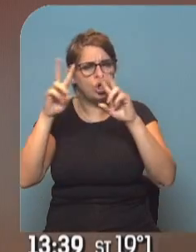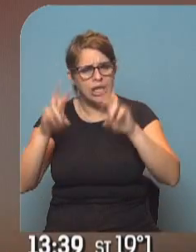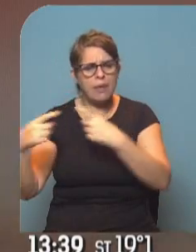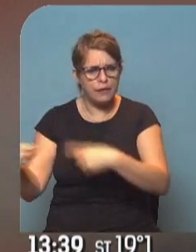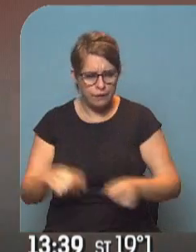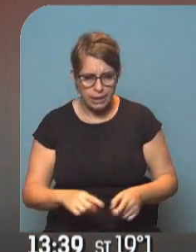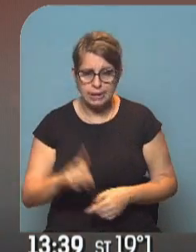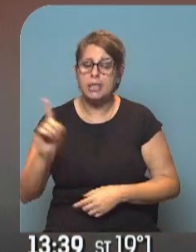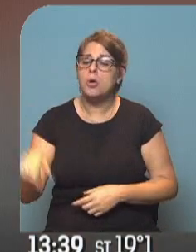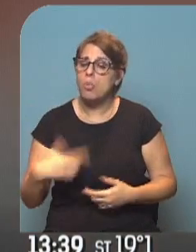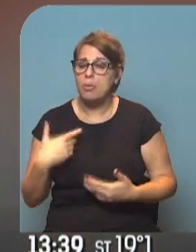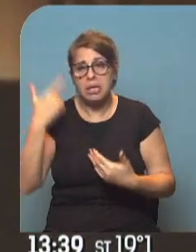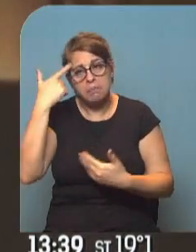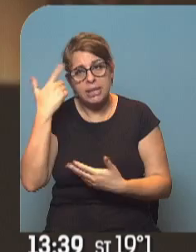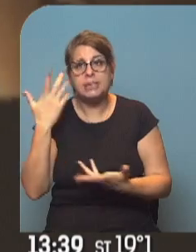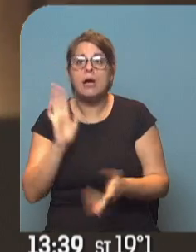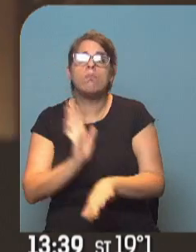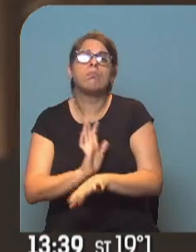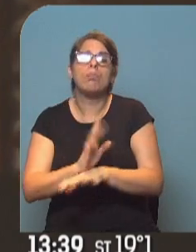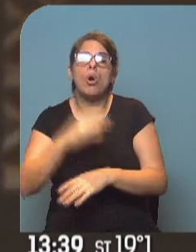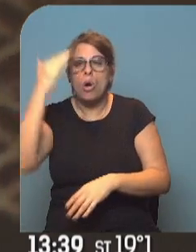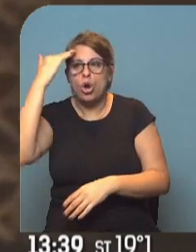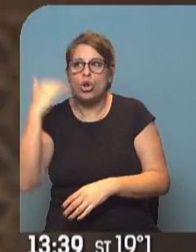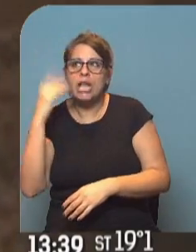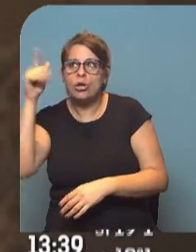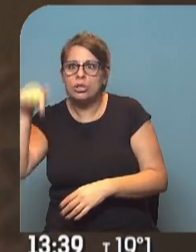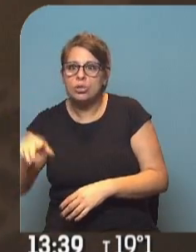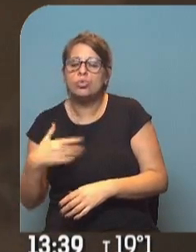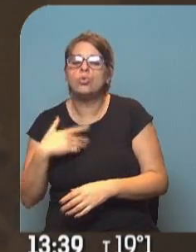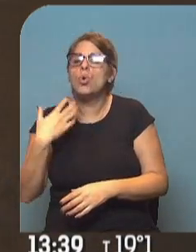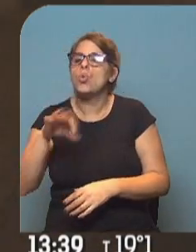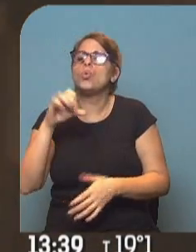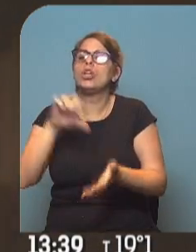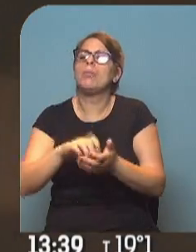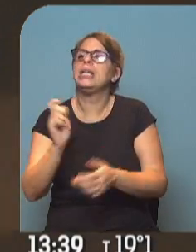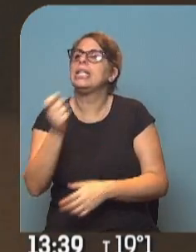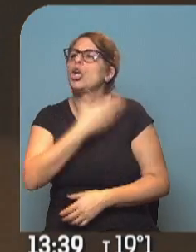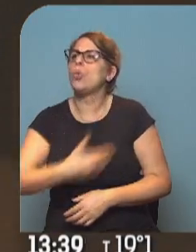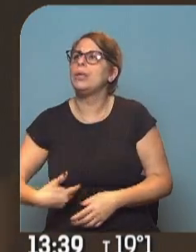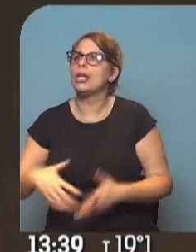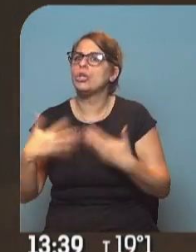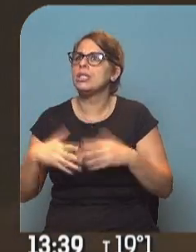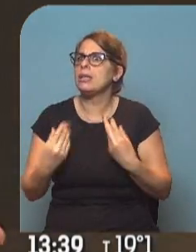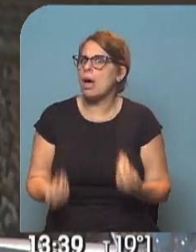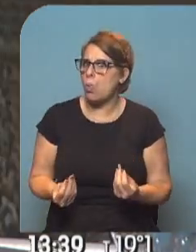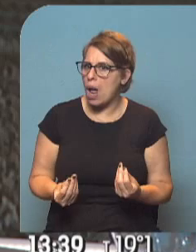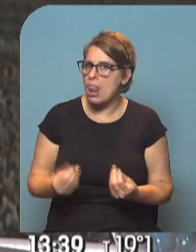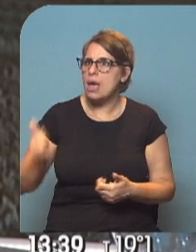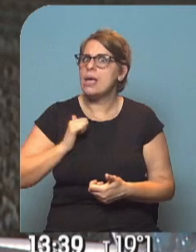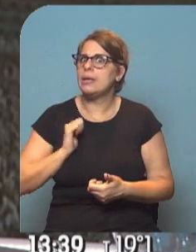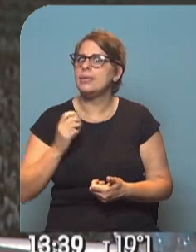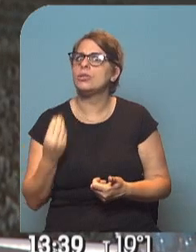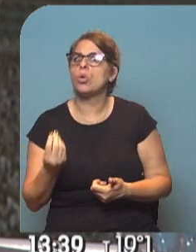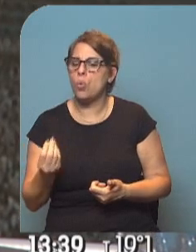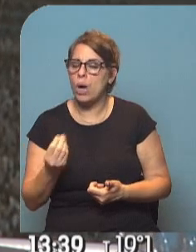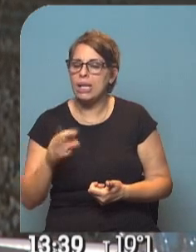tienen que ver con la posibilidad de pensarlos como un único país. ¿Y quién gobernaría? Sí, ¿con qué sistema? ¿Con qué sistema? ¿Con qué ejército? Y pensamos